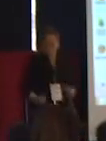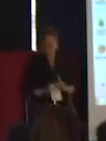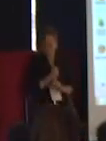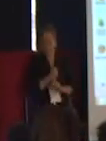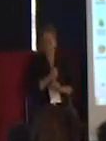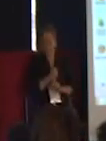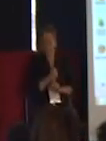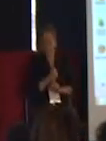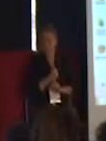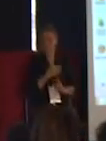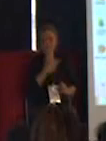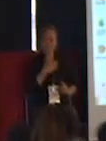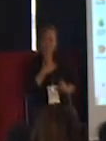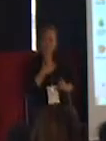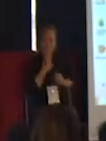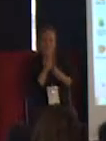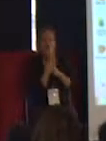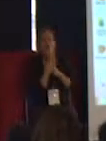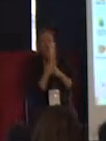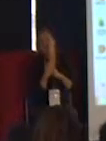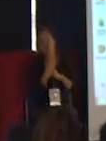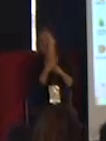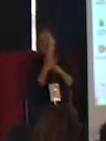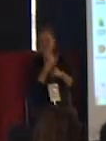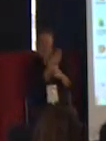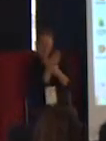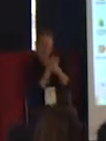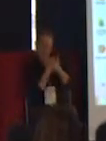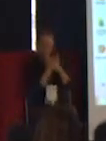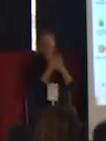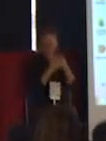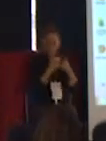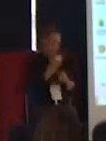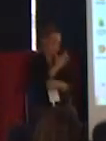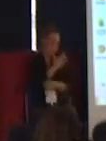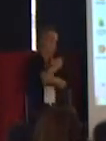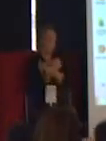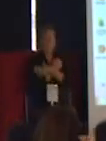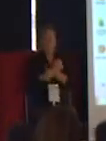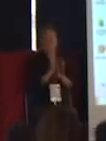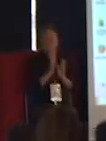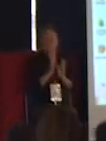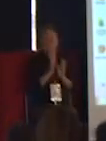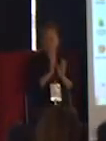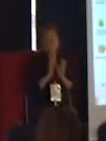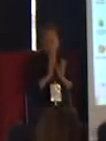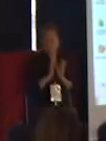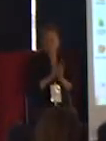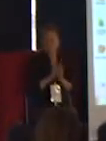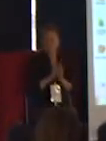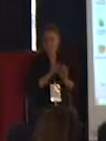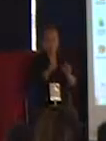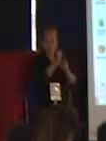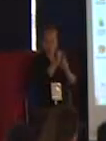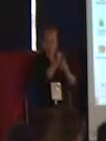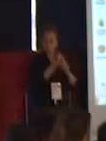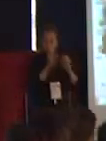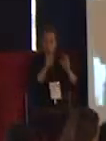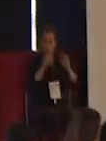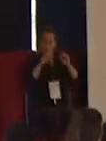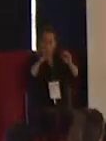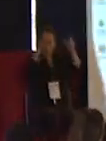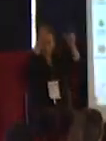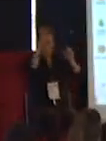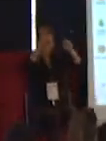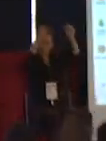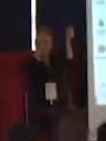nos olvida de vez en cuando visitar, se nos olvida ese cuerpo, no el cuerpo que queremos que la sociedad tenga o que la